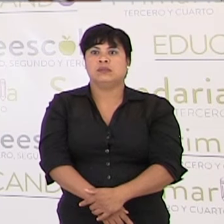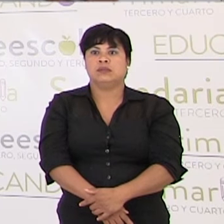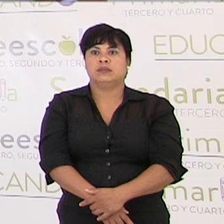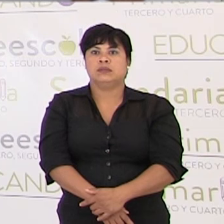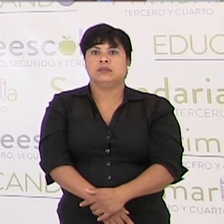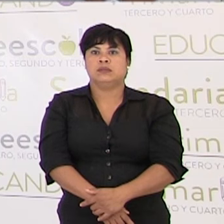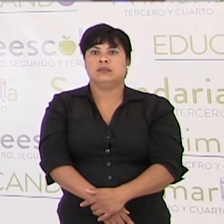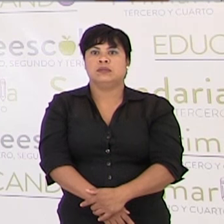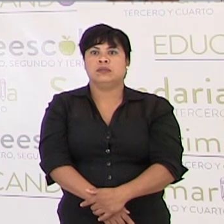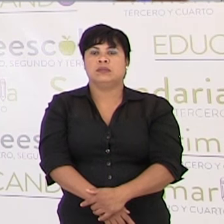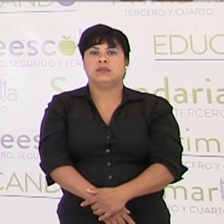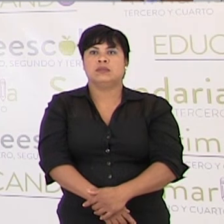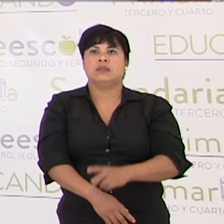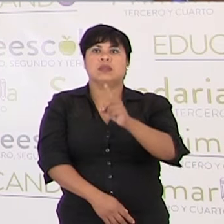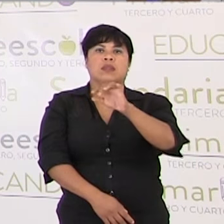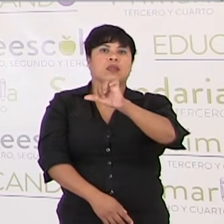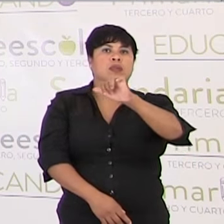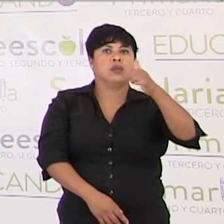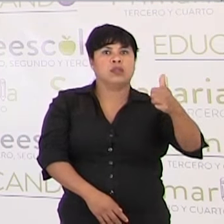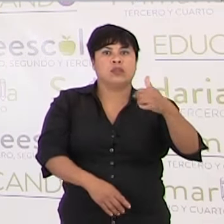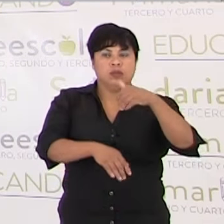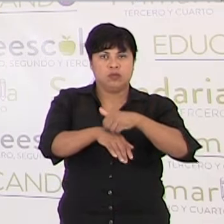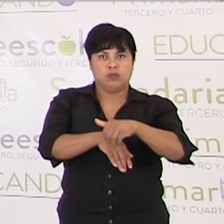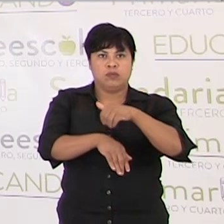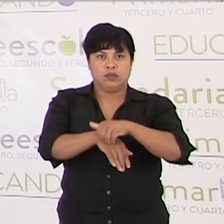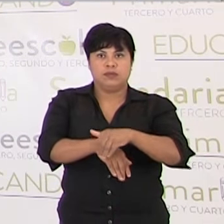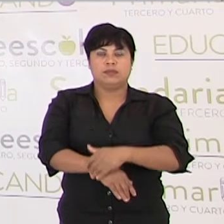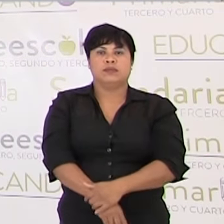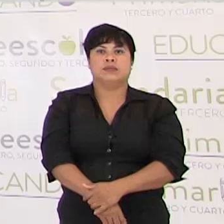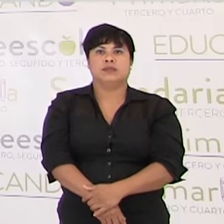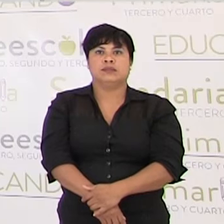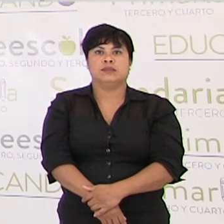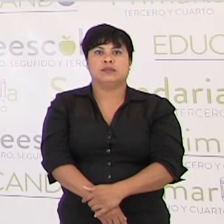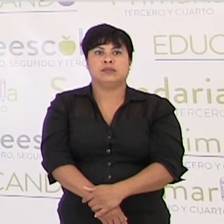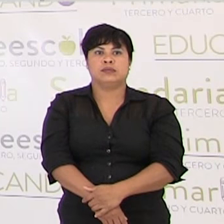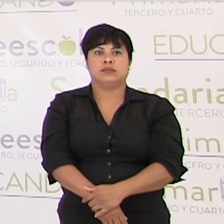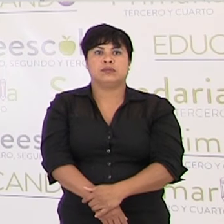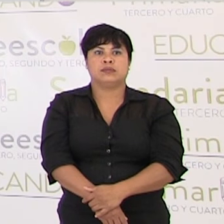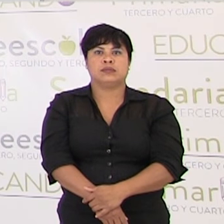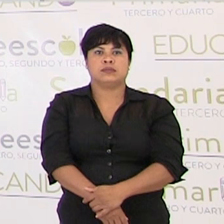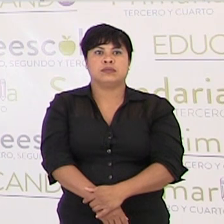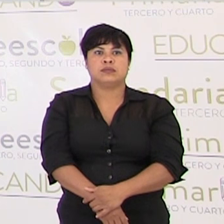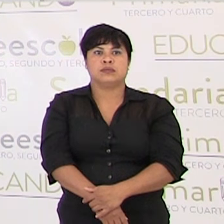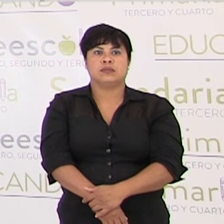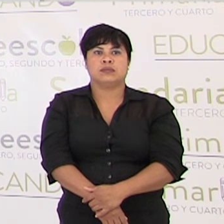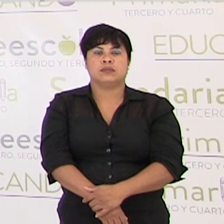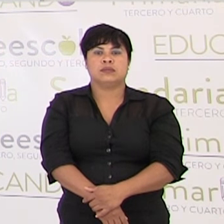de otro número.